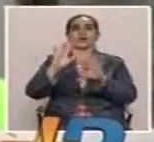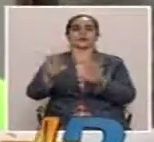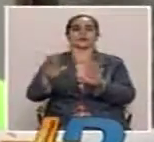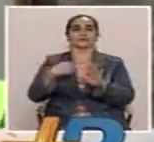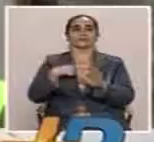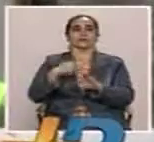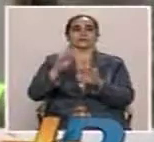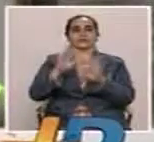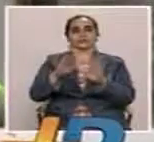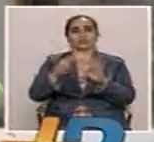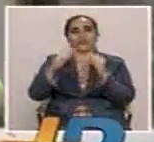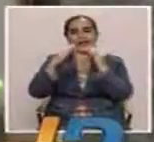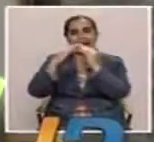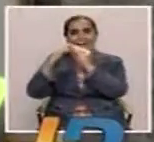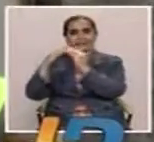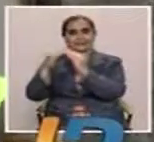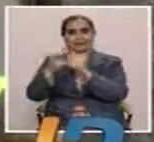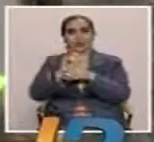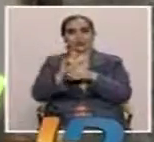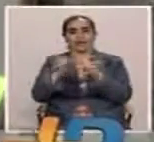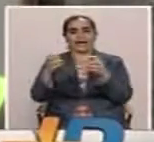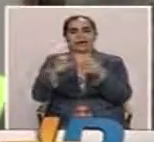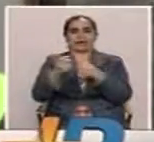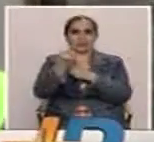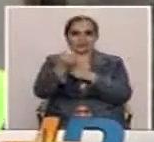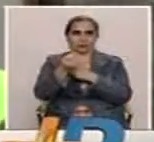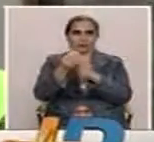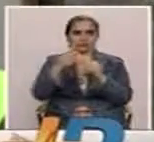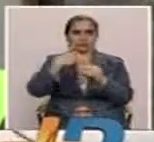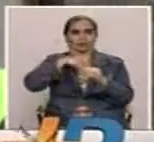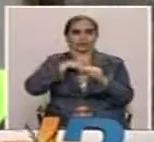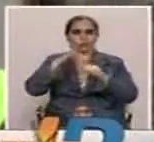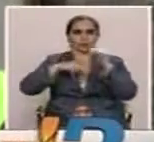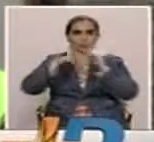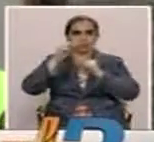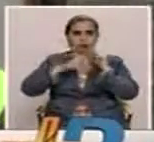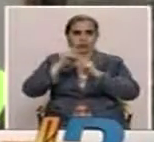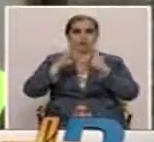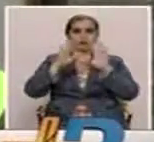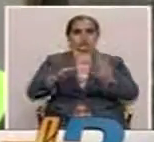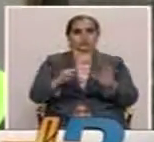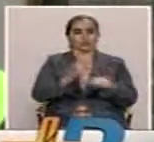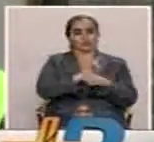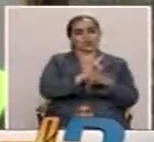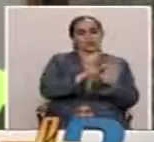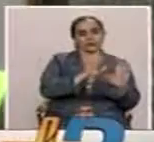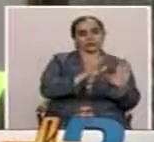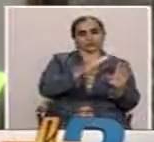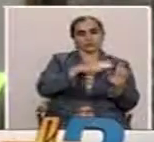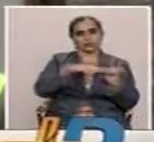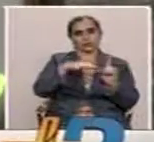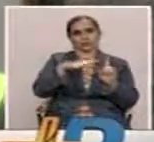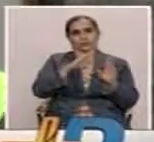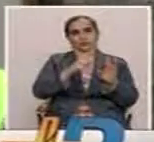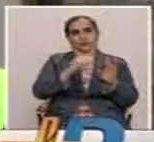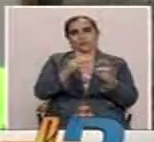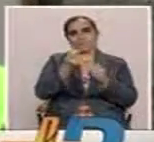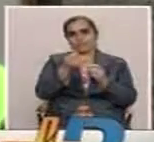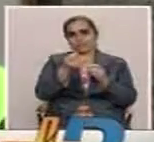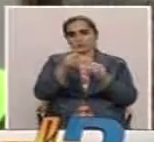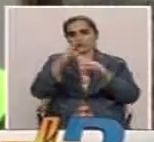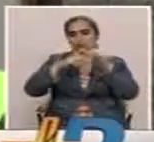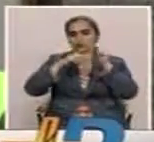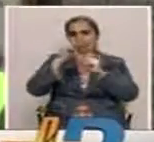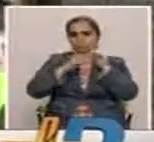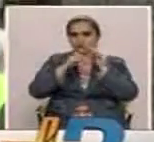que sean viviendas de bajo consumo energético, que se construya con materiales lo más naturales posible, con la menor traza de carbono y